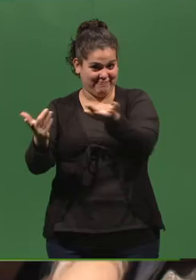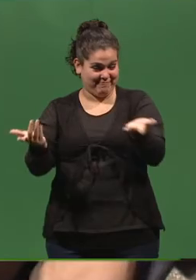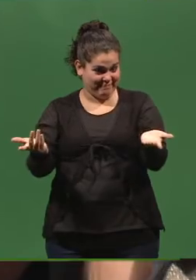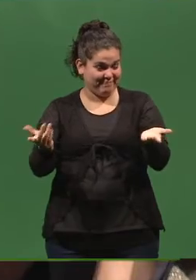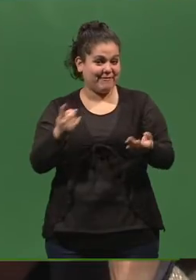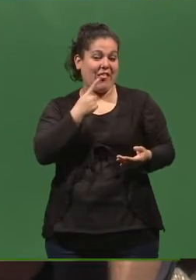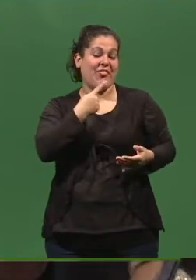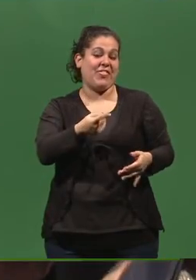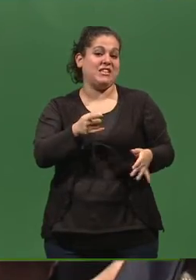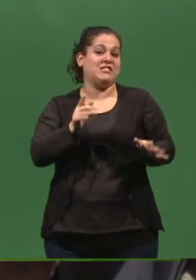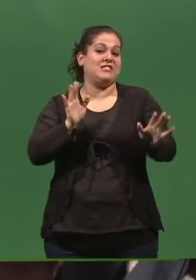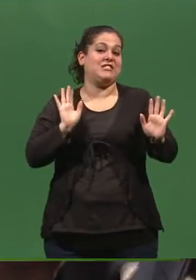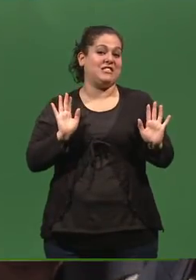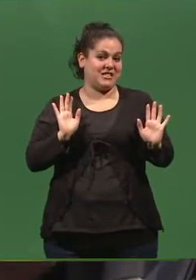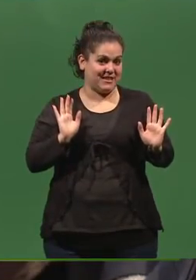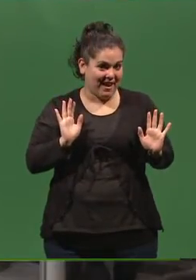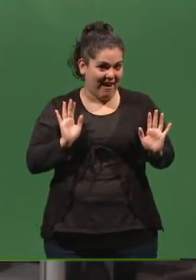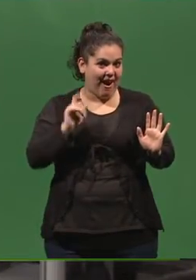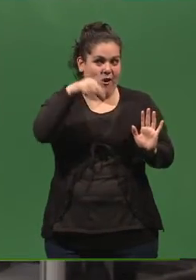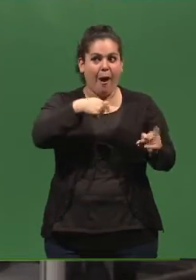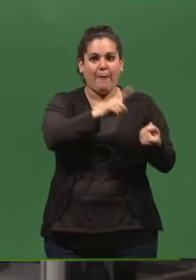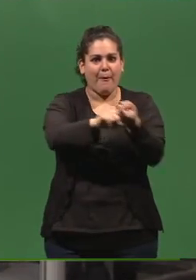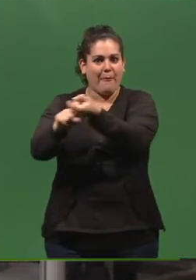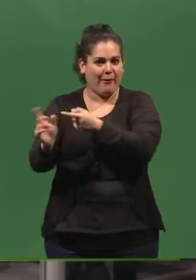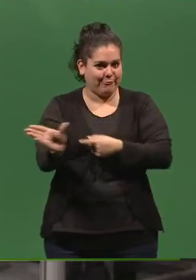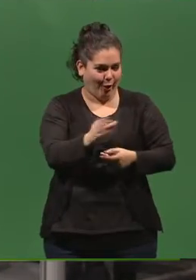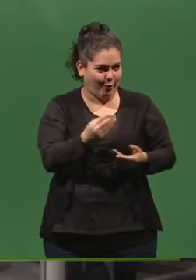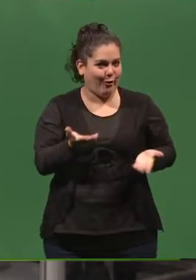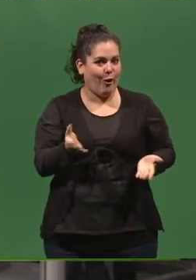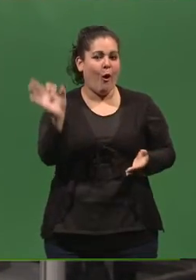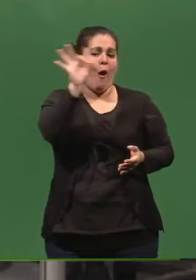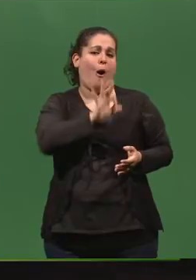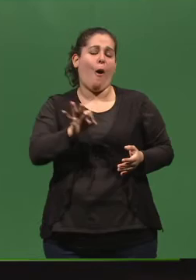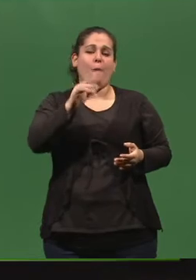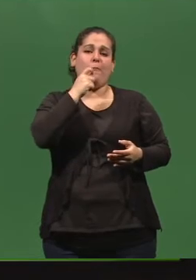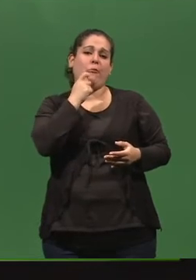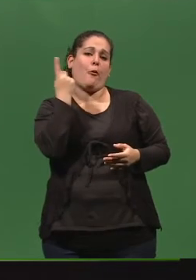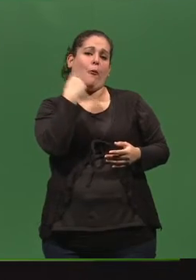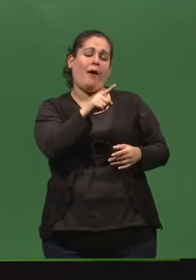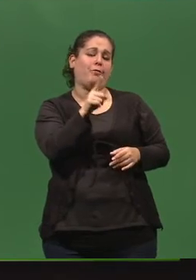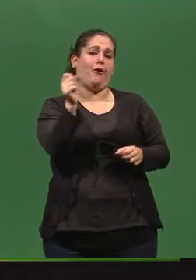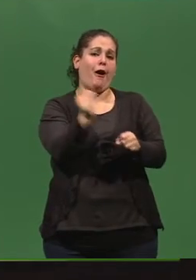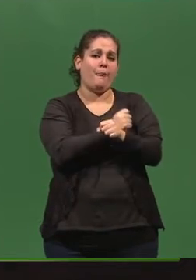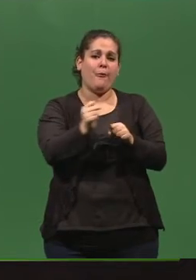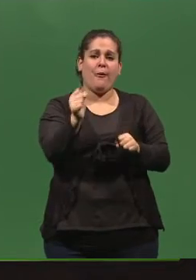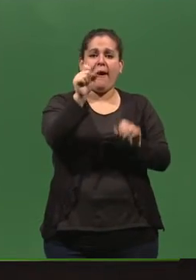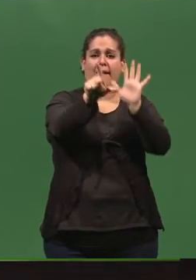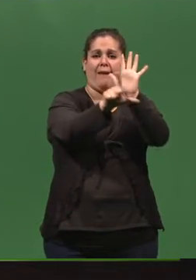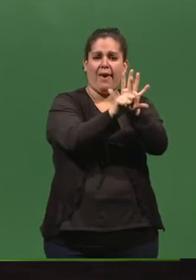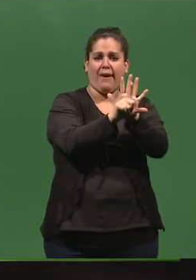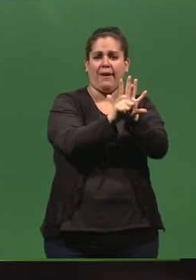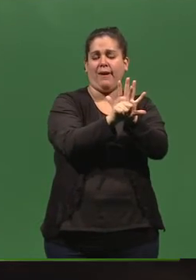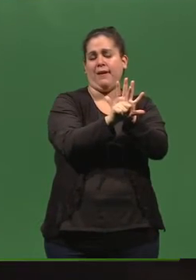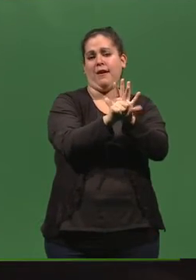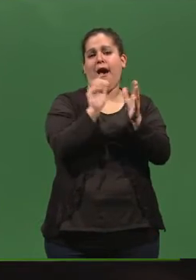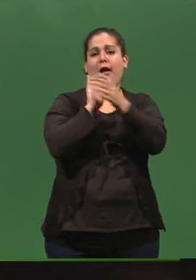igualitario, todas las parejas iban a salir a casarse y que o lo mismo que cuando se aprobó en el año 80